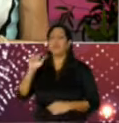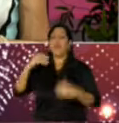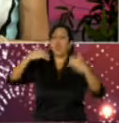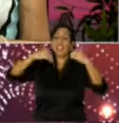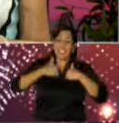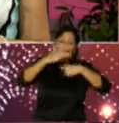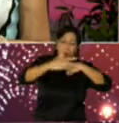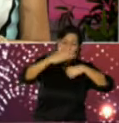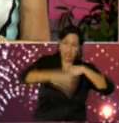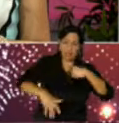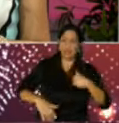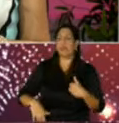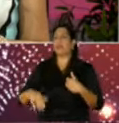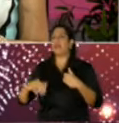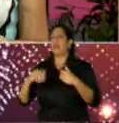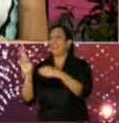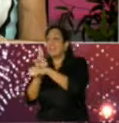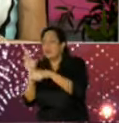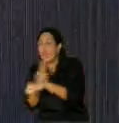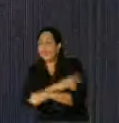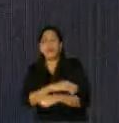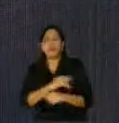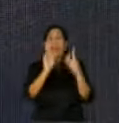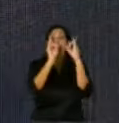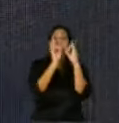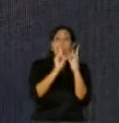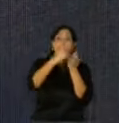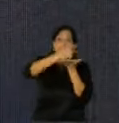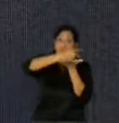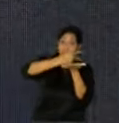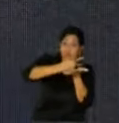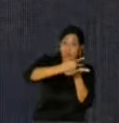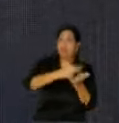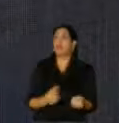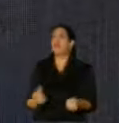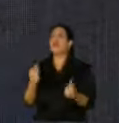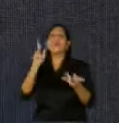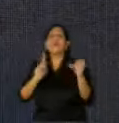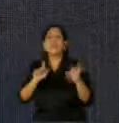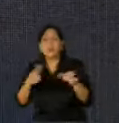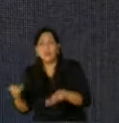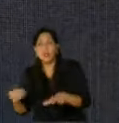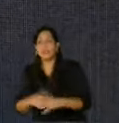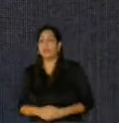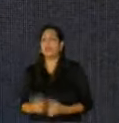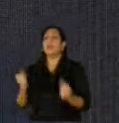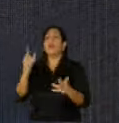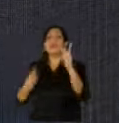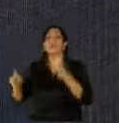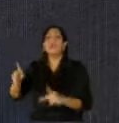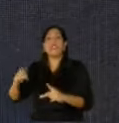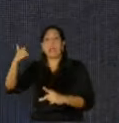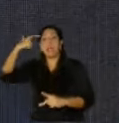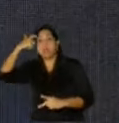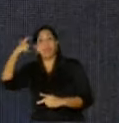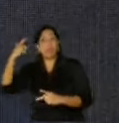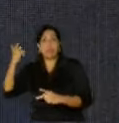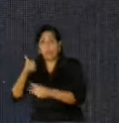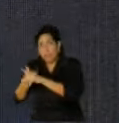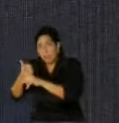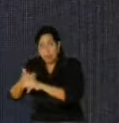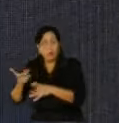utilizados, camas de intensivos reales, camas de intensivos utilizadas, muertes por suicidio, tienen los